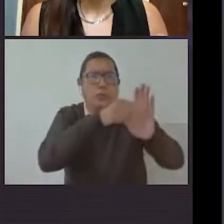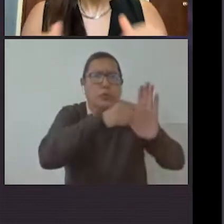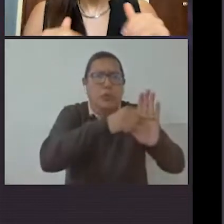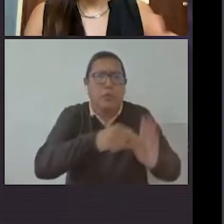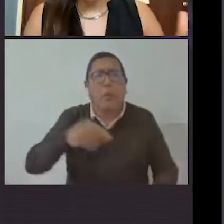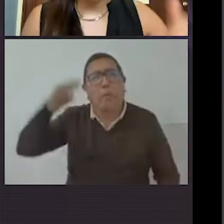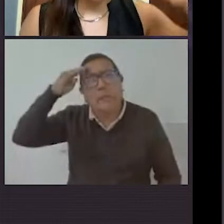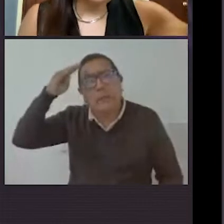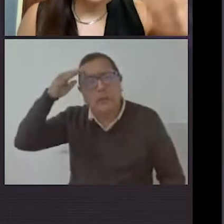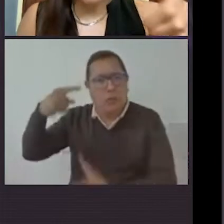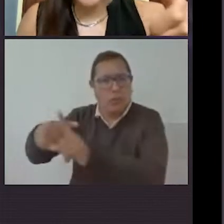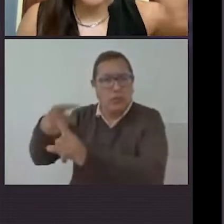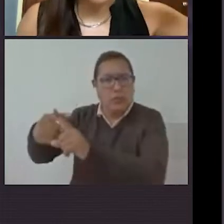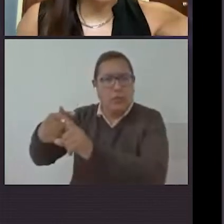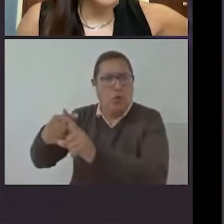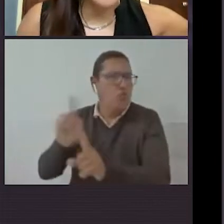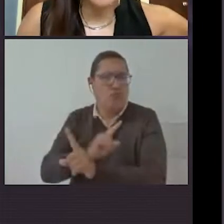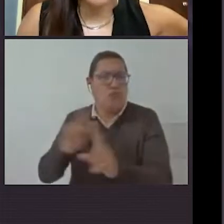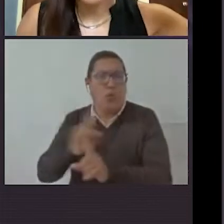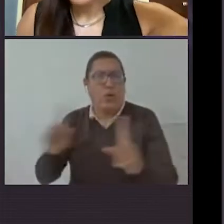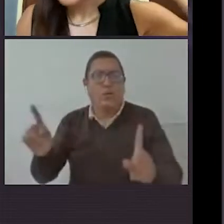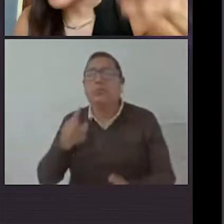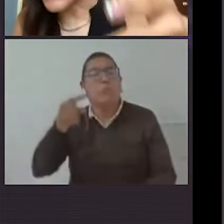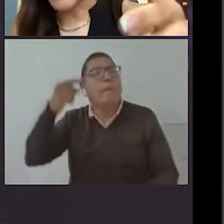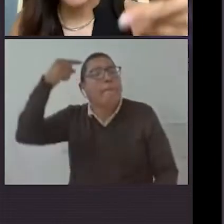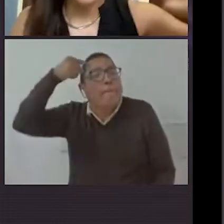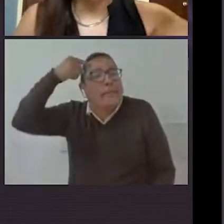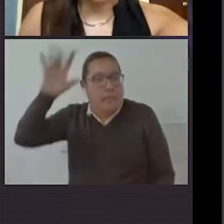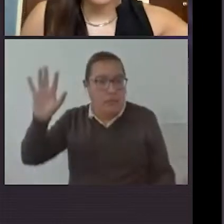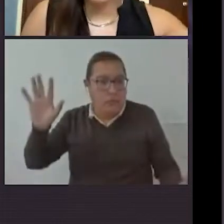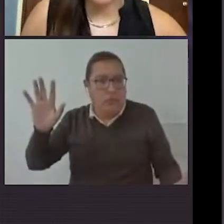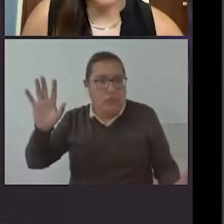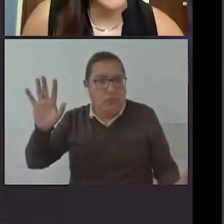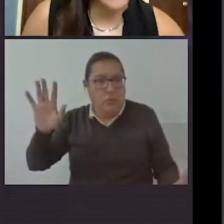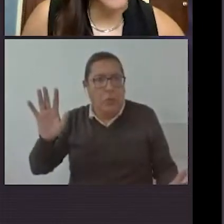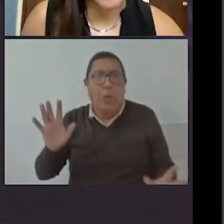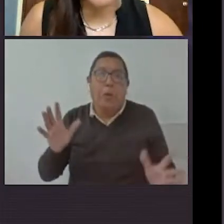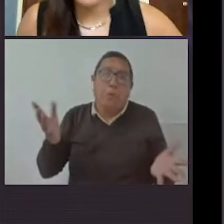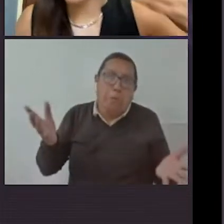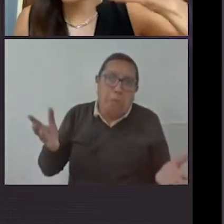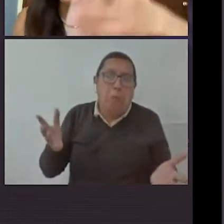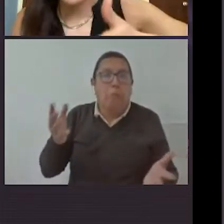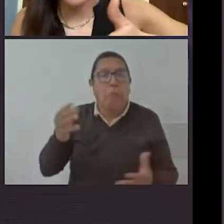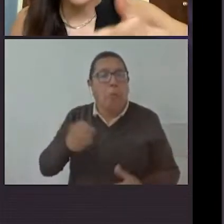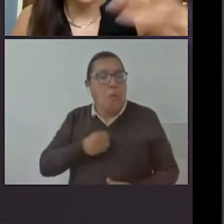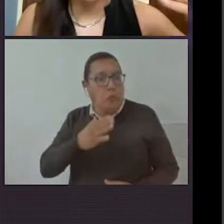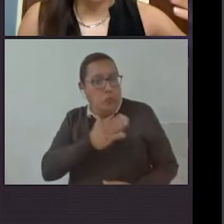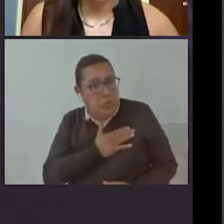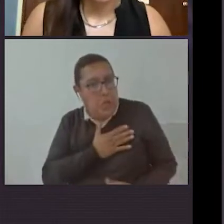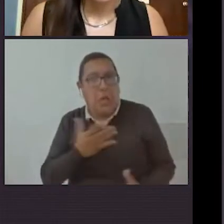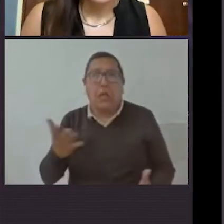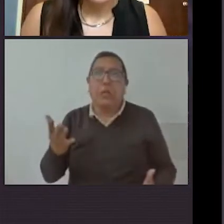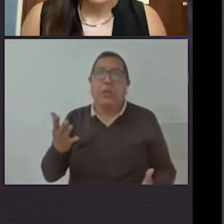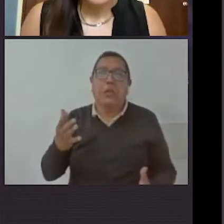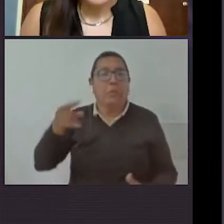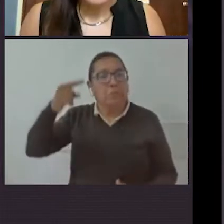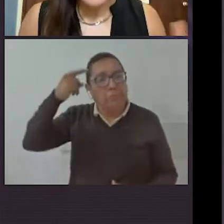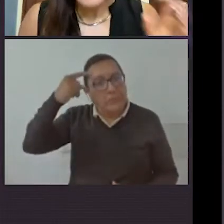pensamientos. Pensamientos sobre ti mismo, tu entorno, sobre tus oportunidades o falta de oportunidades, sobre tu alrededor.